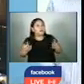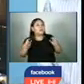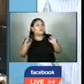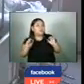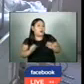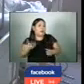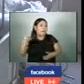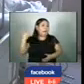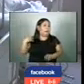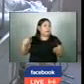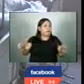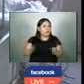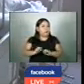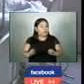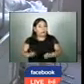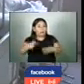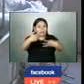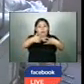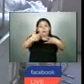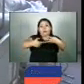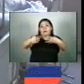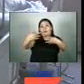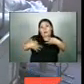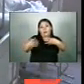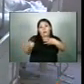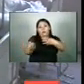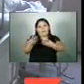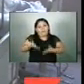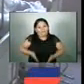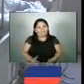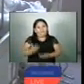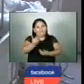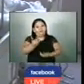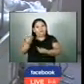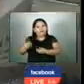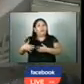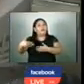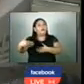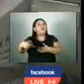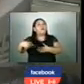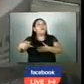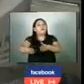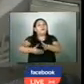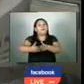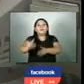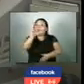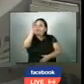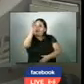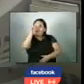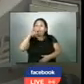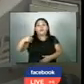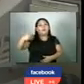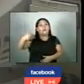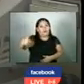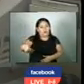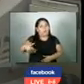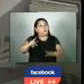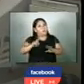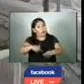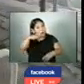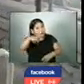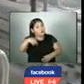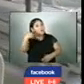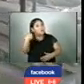La ley Nacer con Cariño entrará en vigencia hasta febrero del próximo año, pero desde ya se